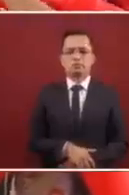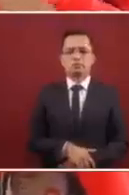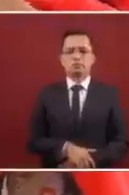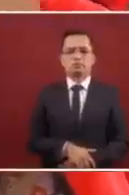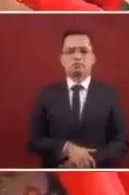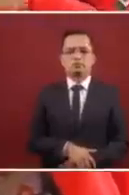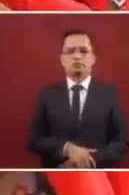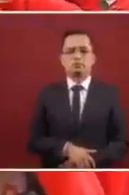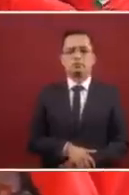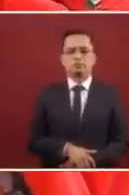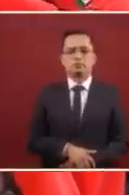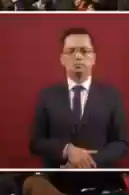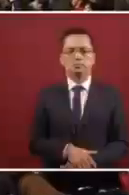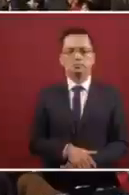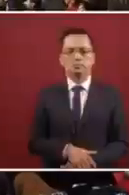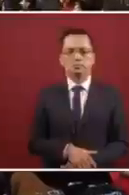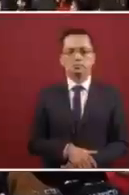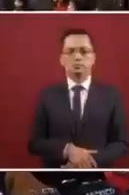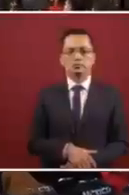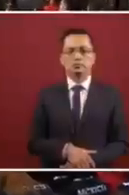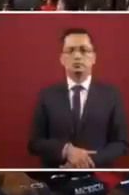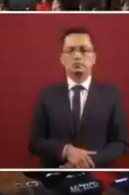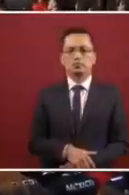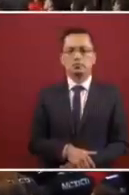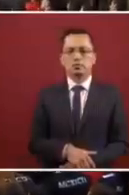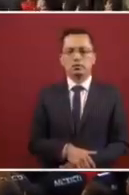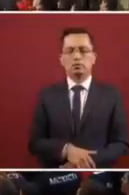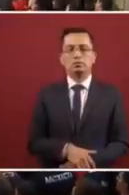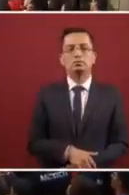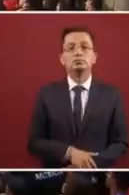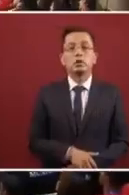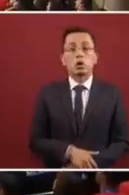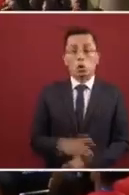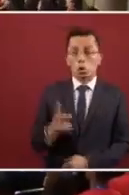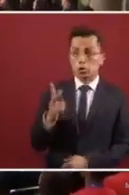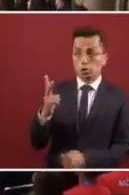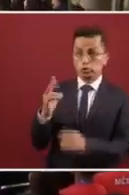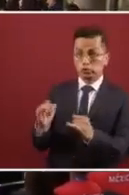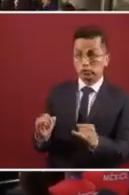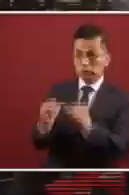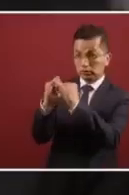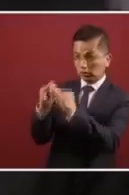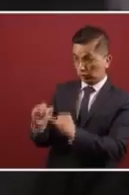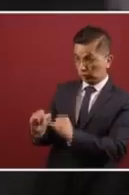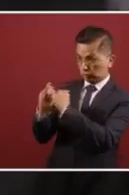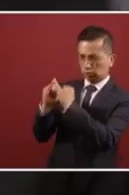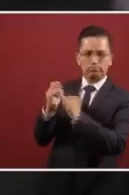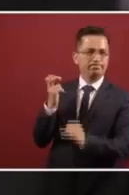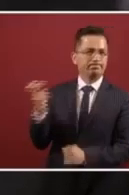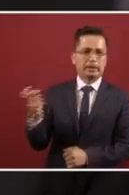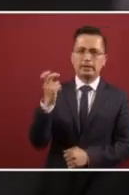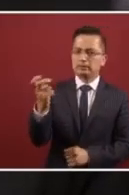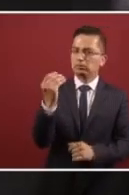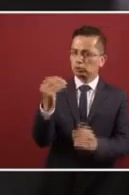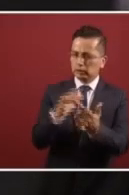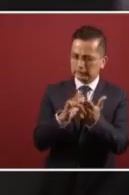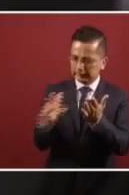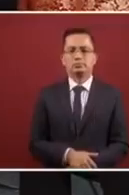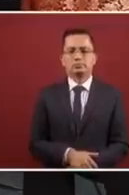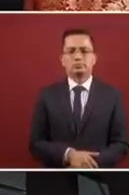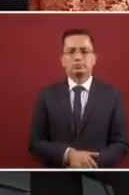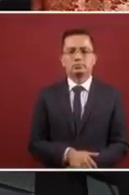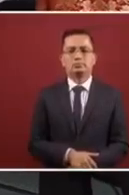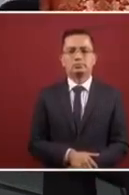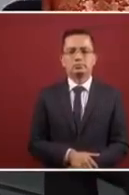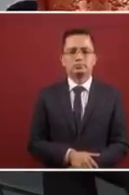a los deportistas fue una idea plenamente del señor presidente. Él fue quien nos dio la instrucción. Mira,